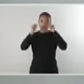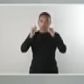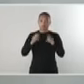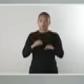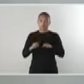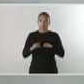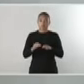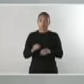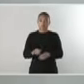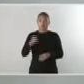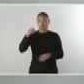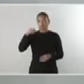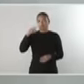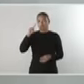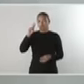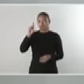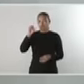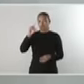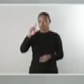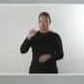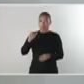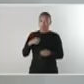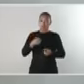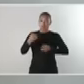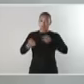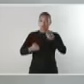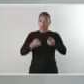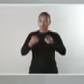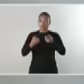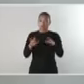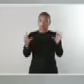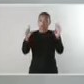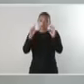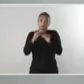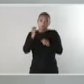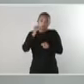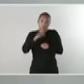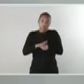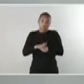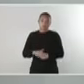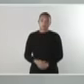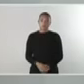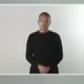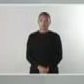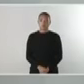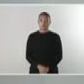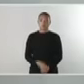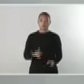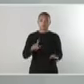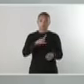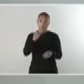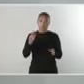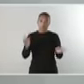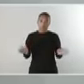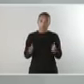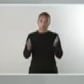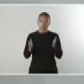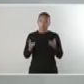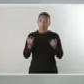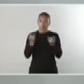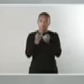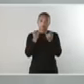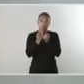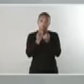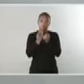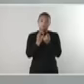industria comercio simplificación administrativa vamos a llevar la